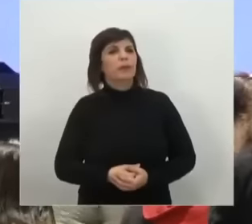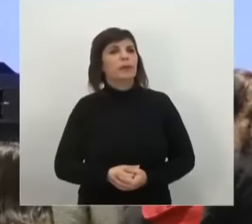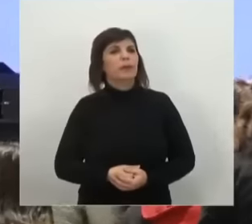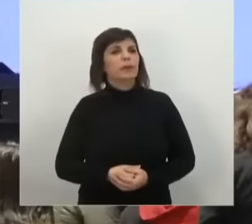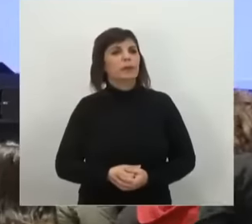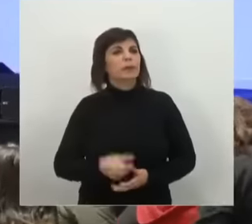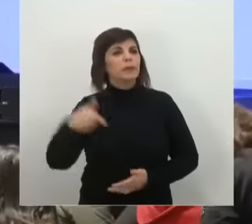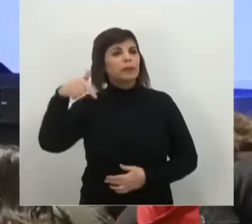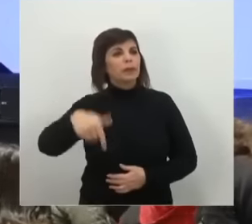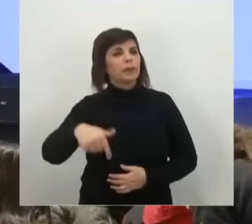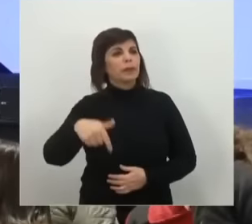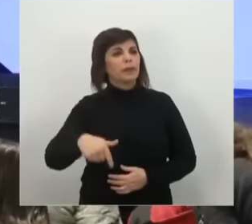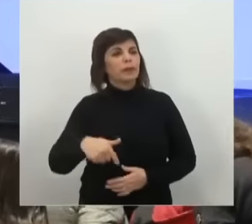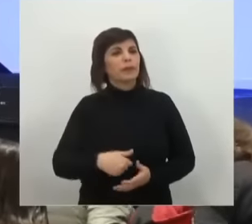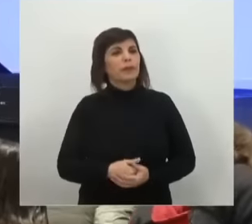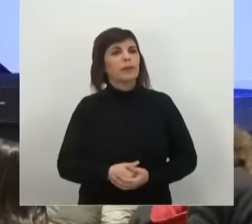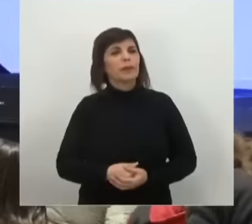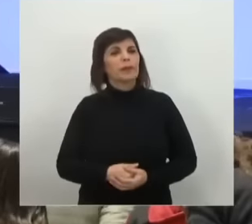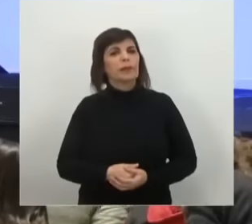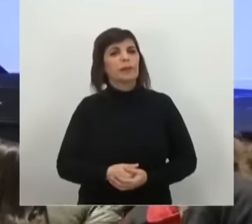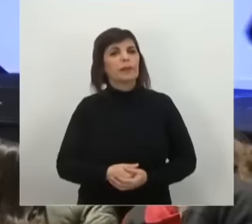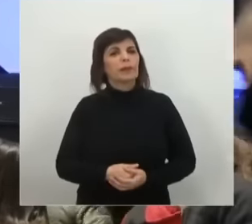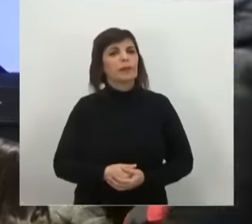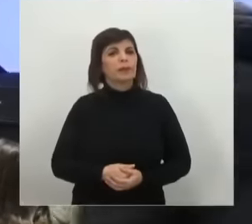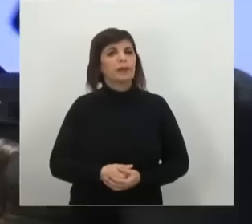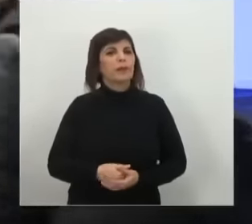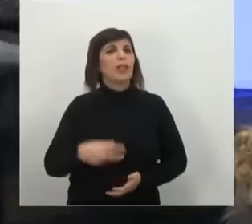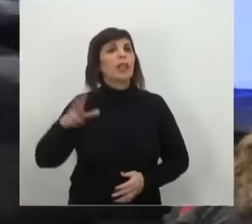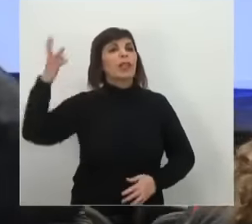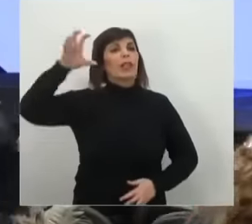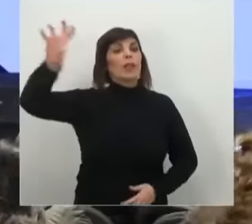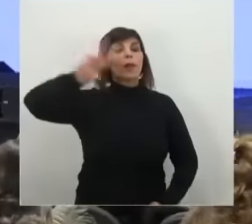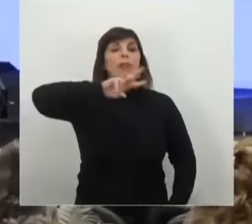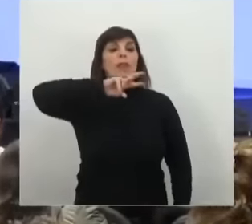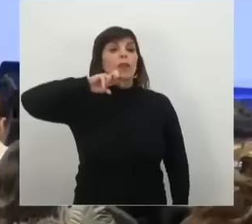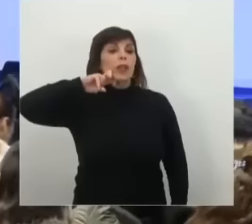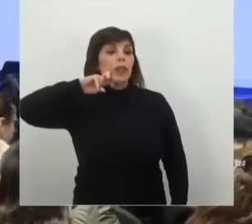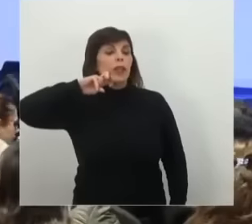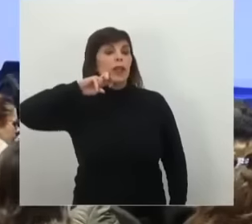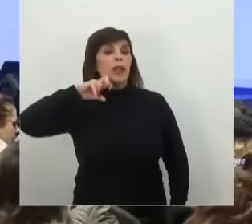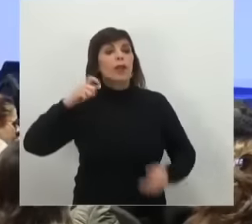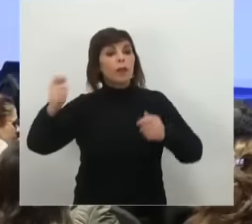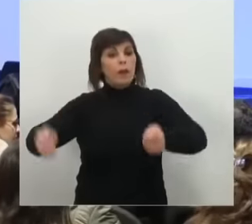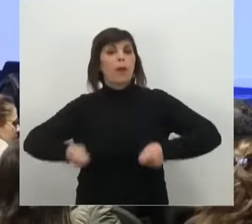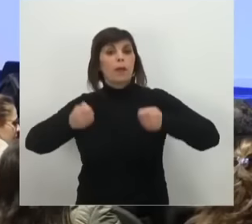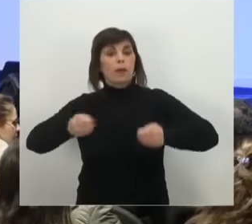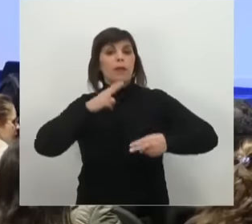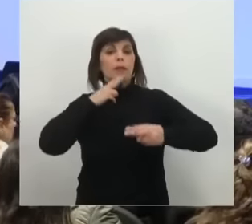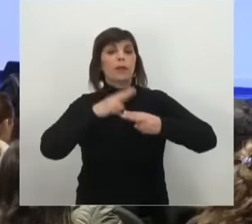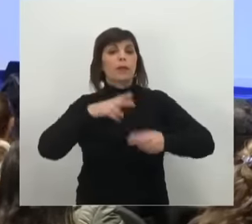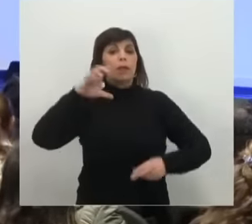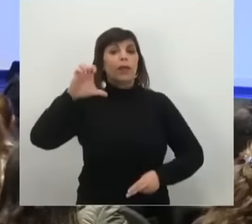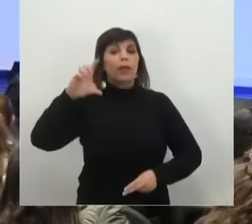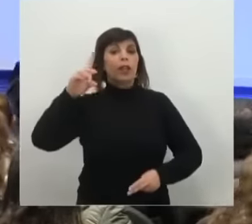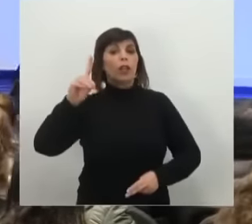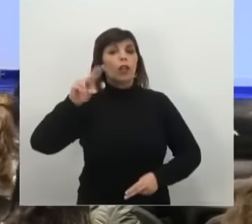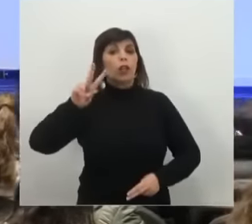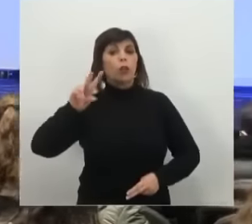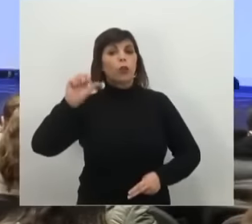nosotros de Los Ángeles pero también de este Israel está con nosotros pastor Eduardo y